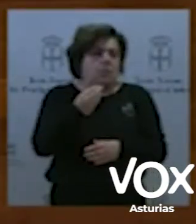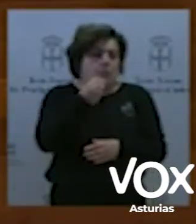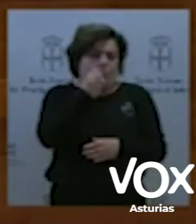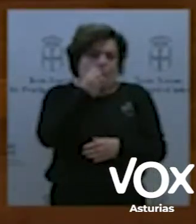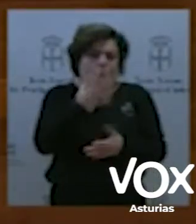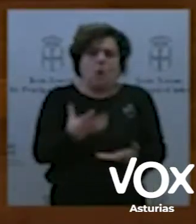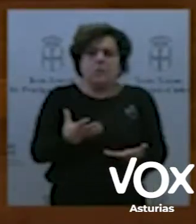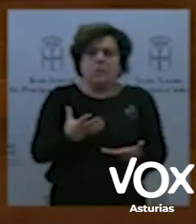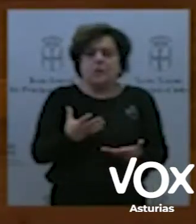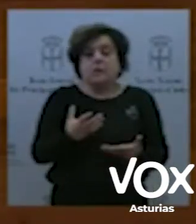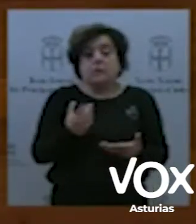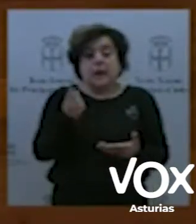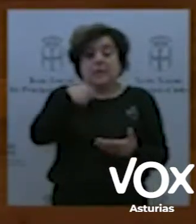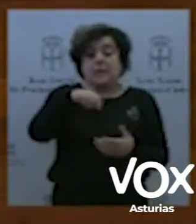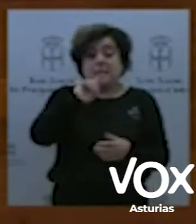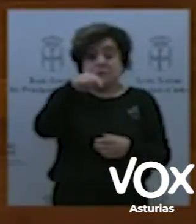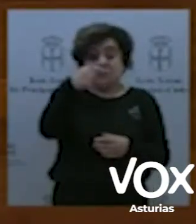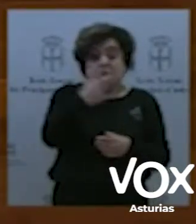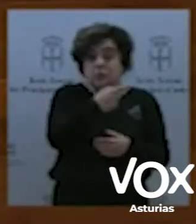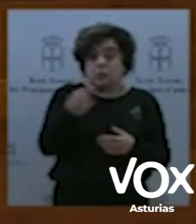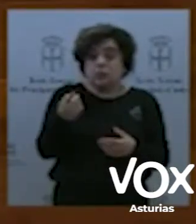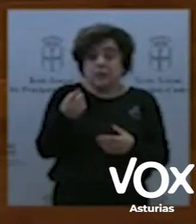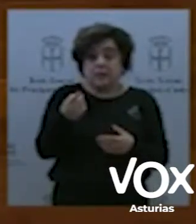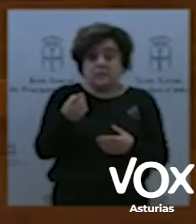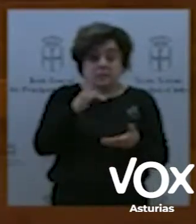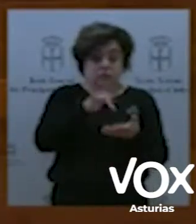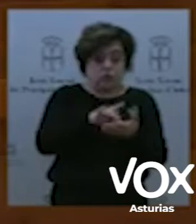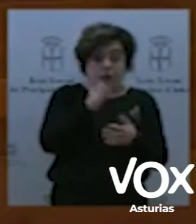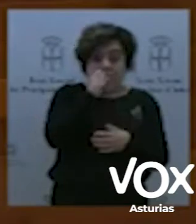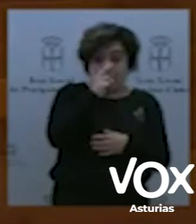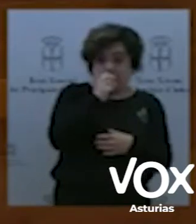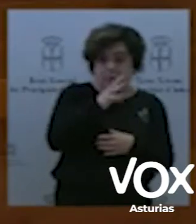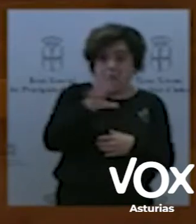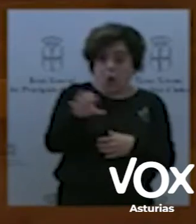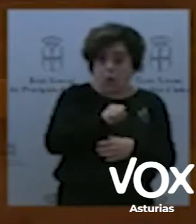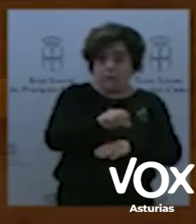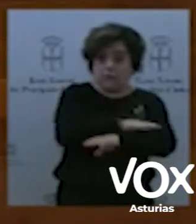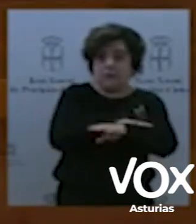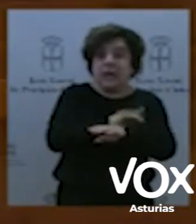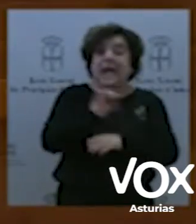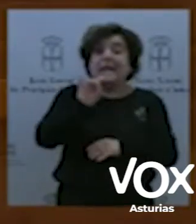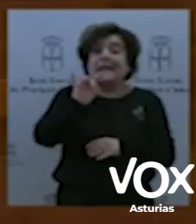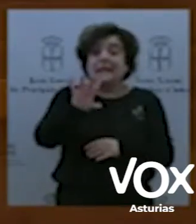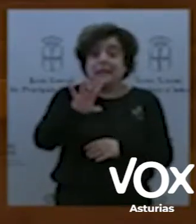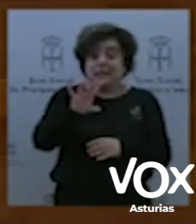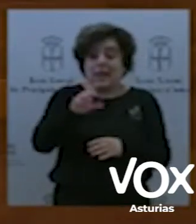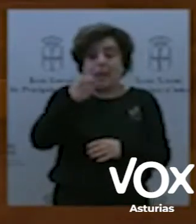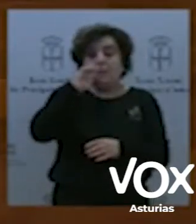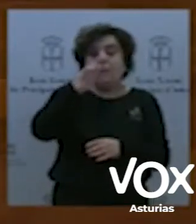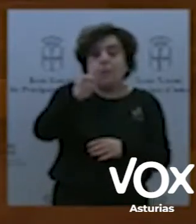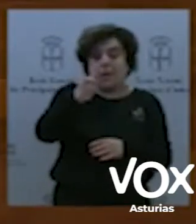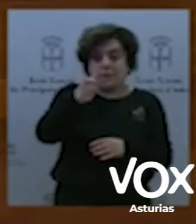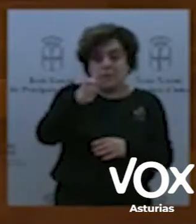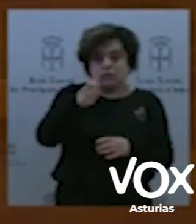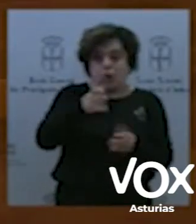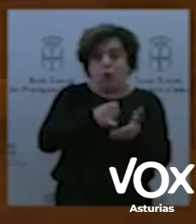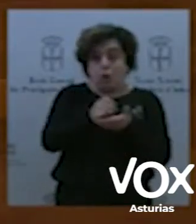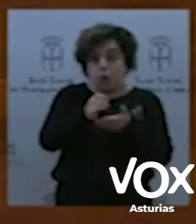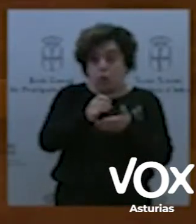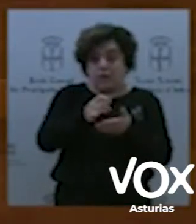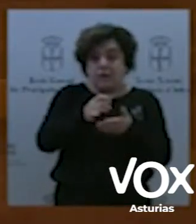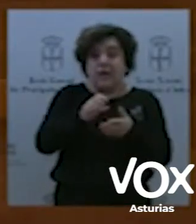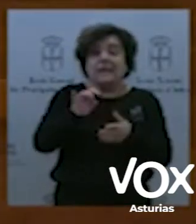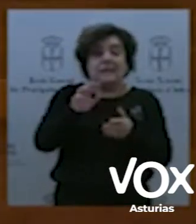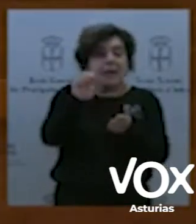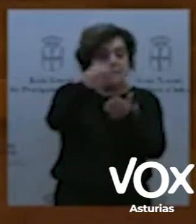al Gobierno, después que han llegado, 15 poblaciones rurales se han quedado vacías, 15. 811 núcleos rurales están